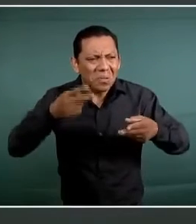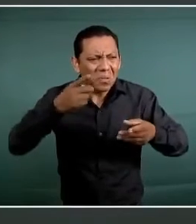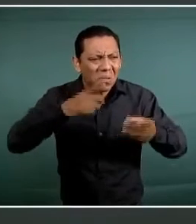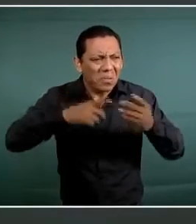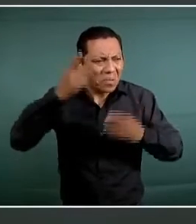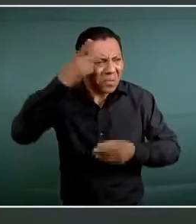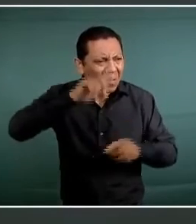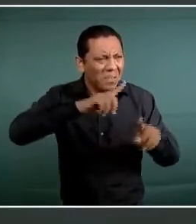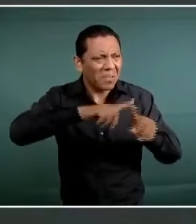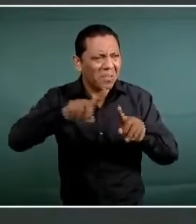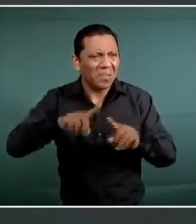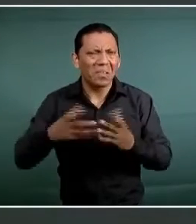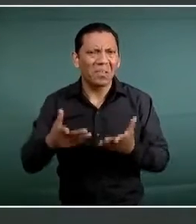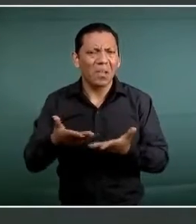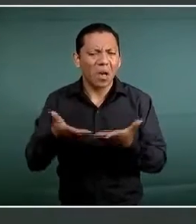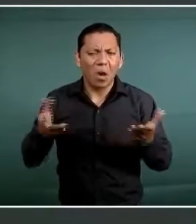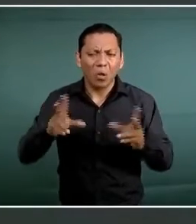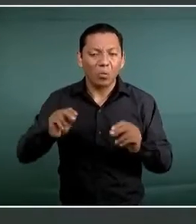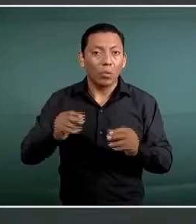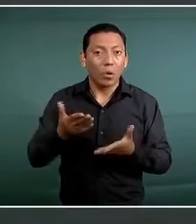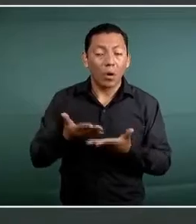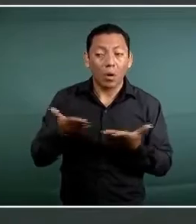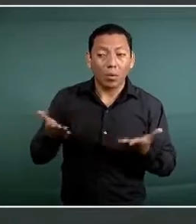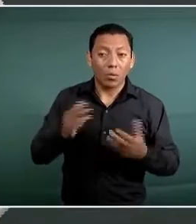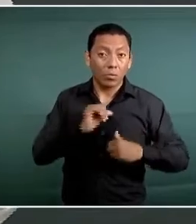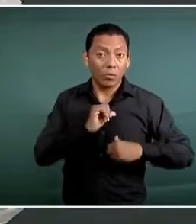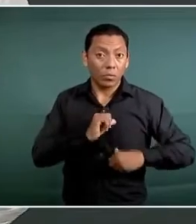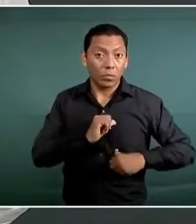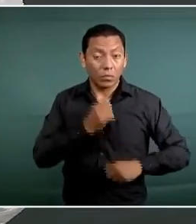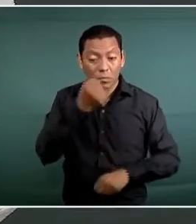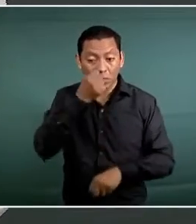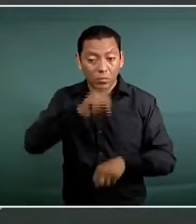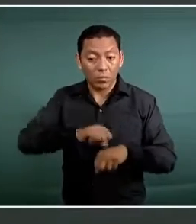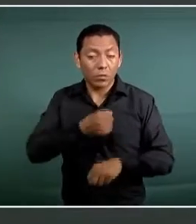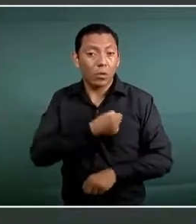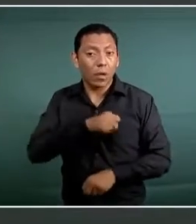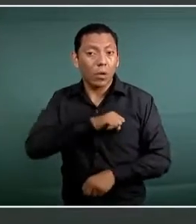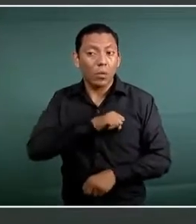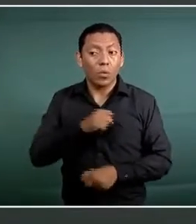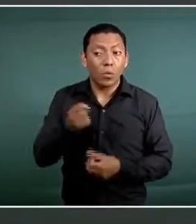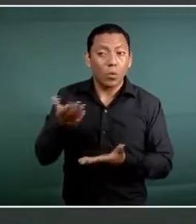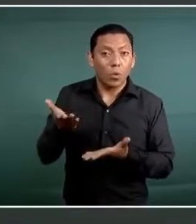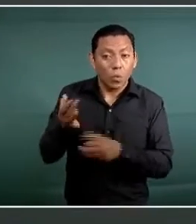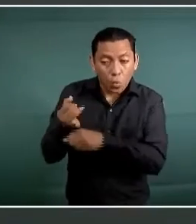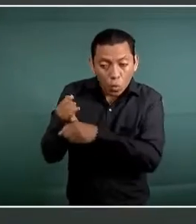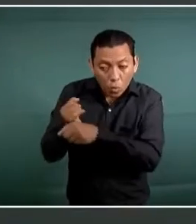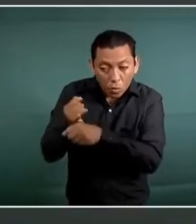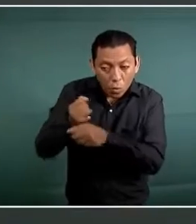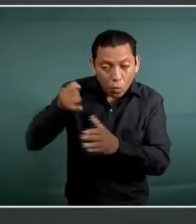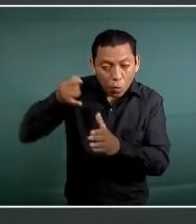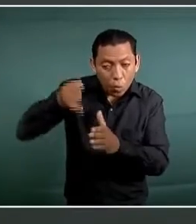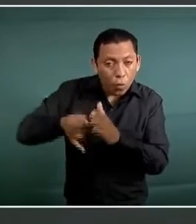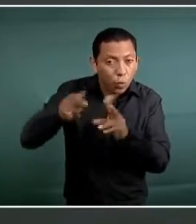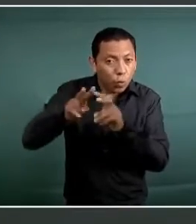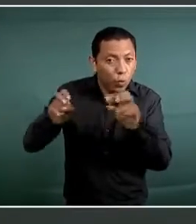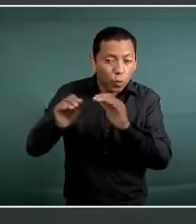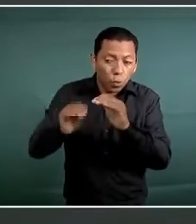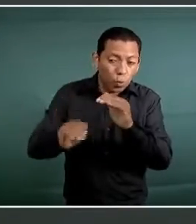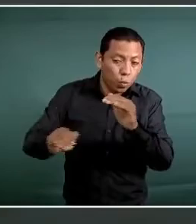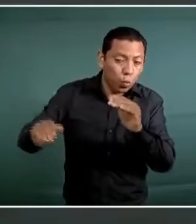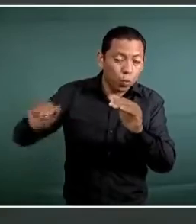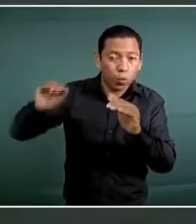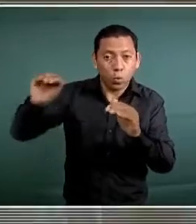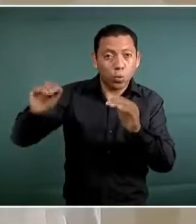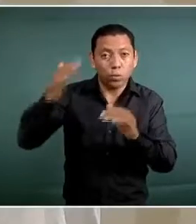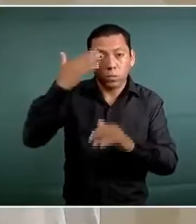ahora no ahora es un investigador del más alto nivel